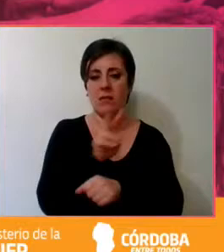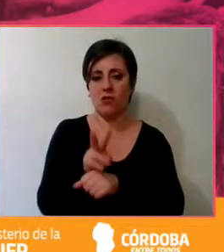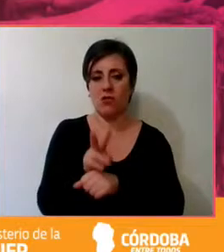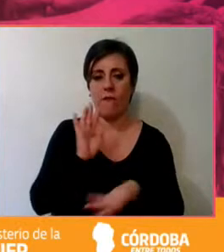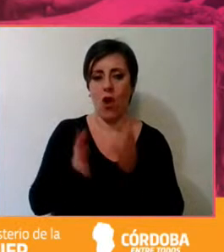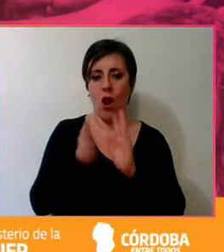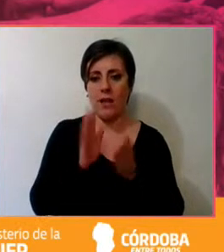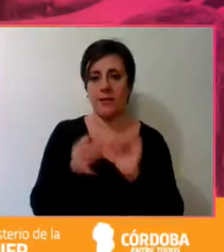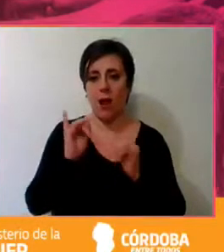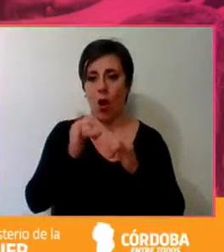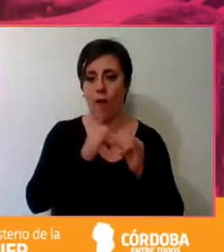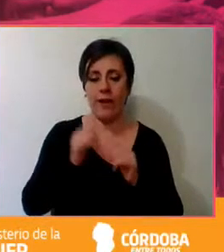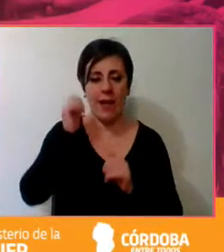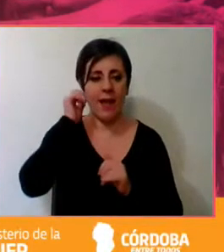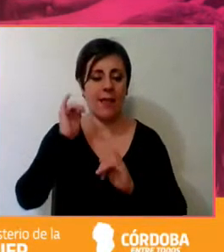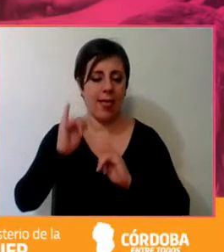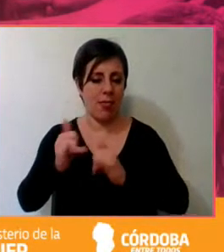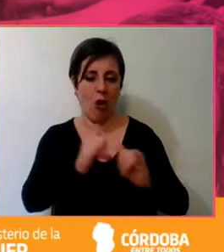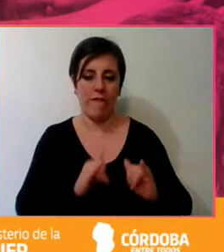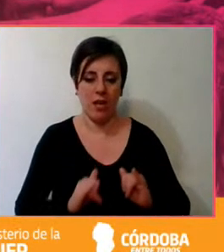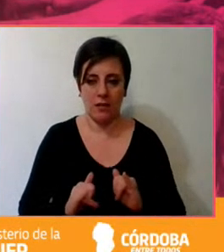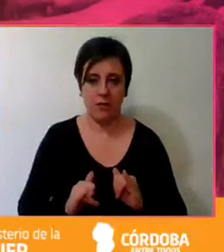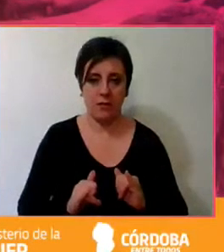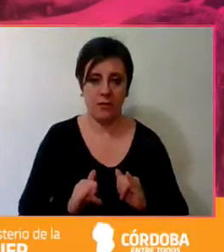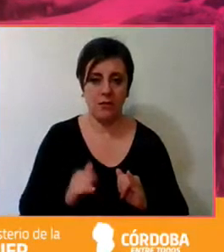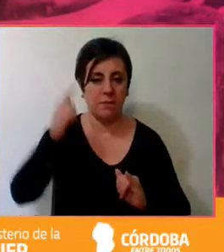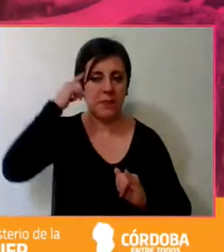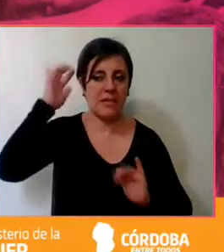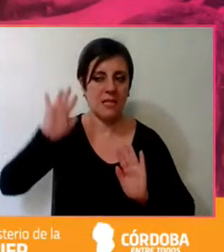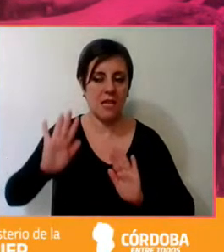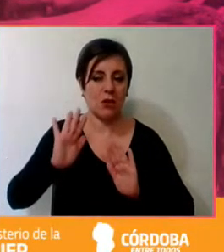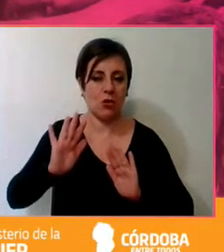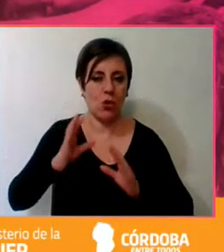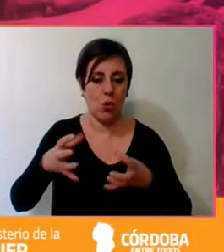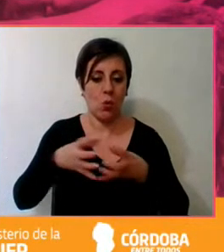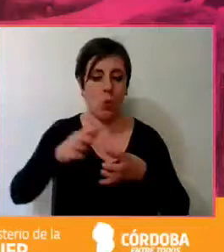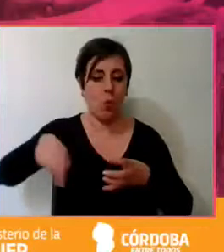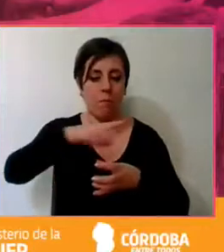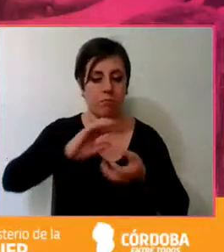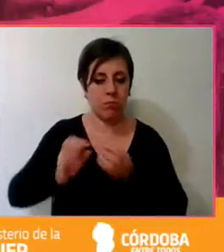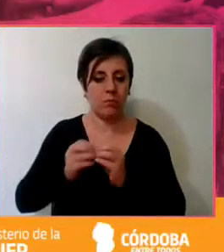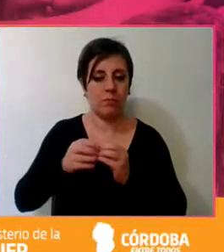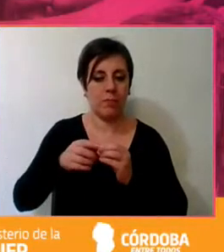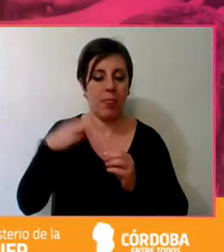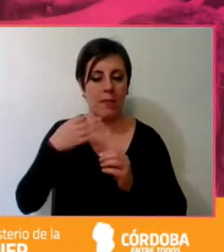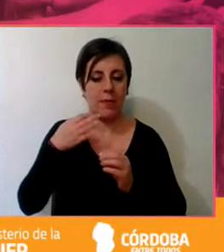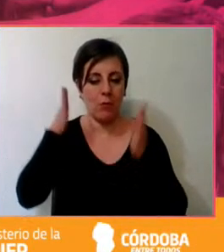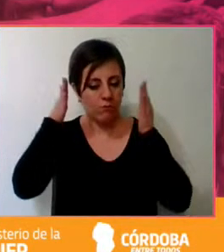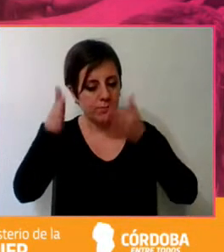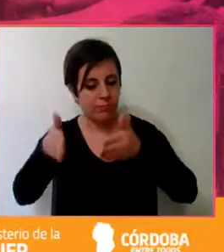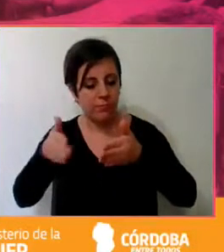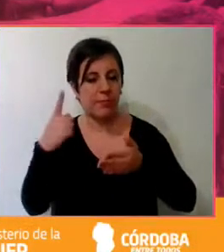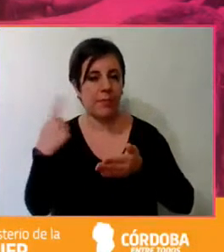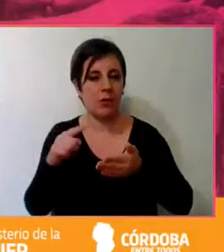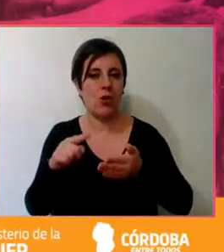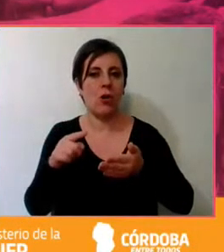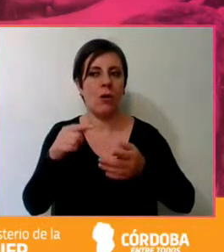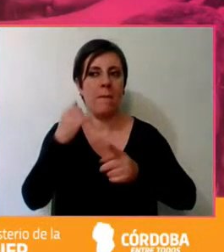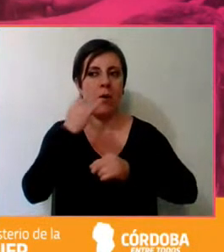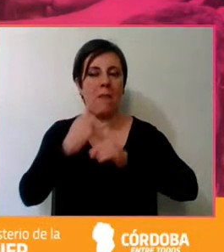en jóvenes adolescentes, justamente pensando en que es un grupo crítico que abordar, pero lo queremos hacer a través del